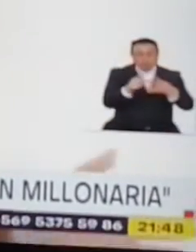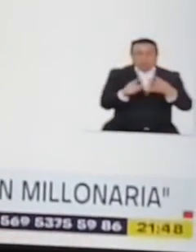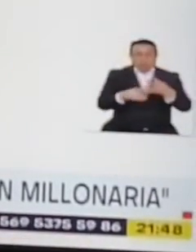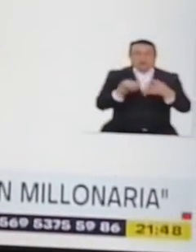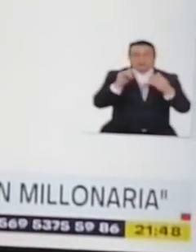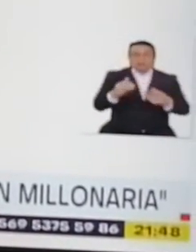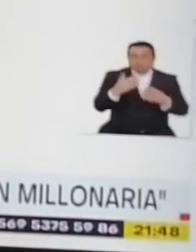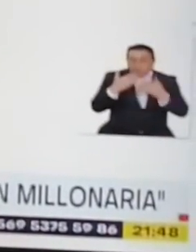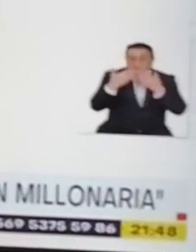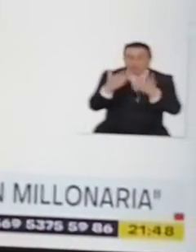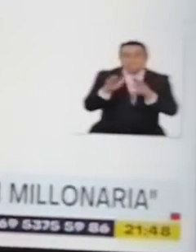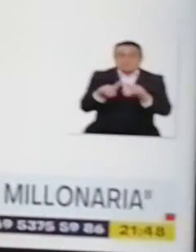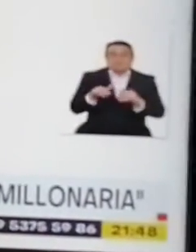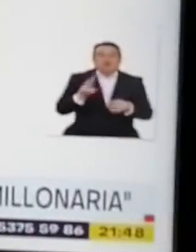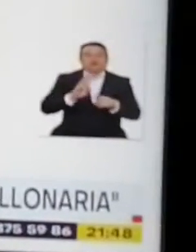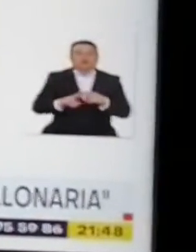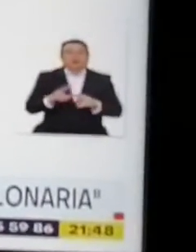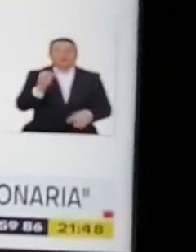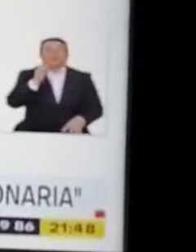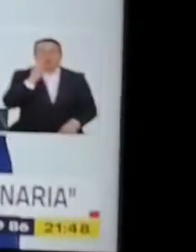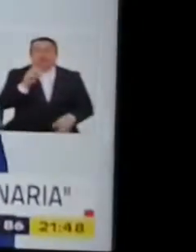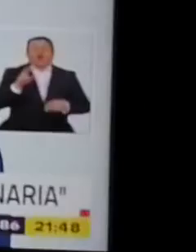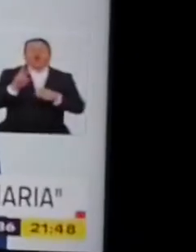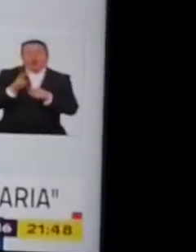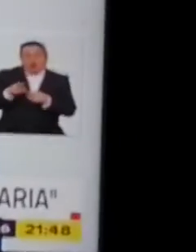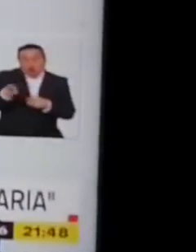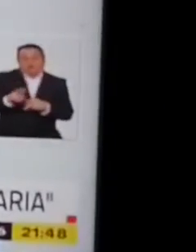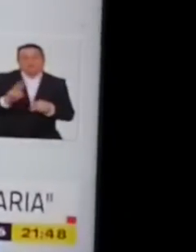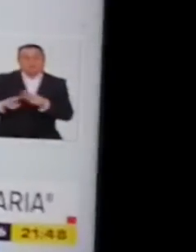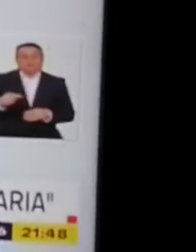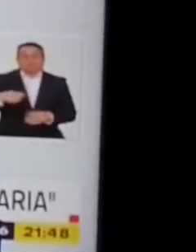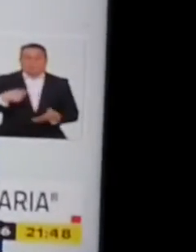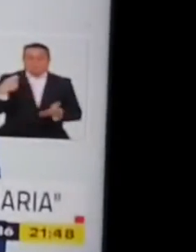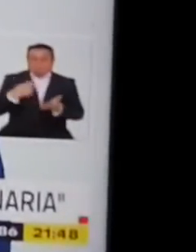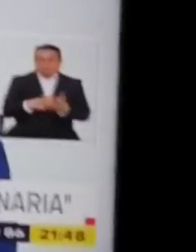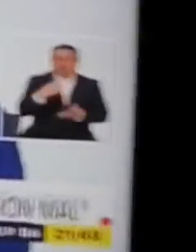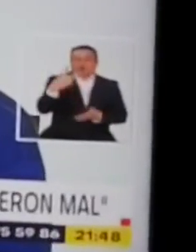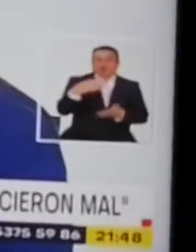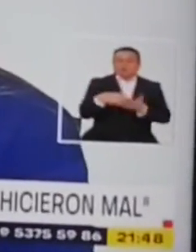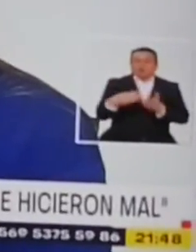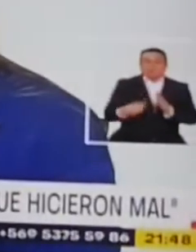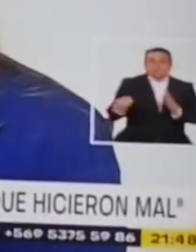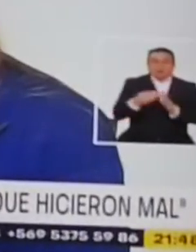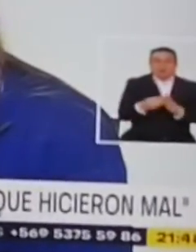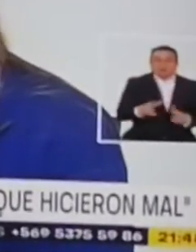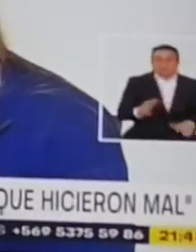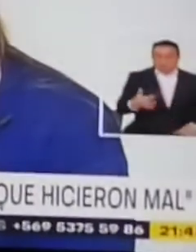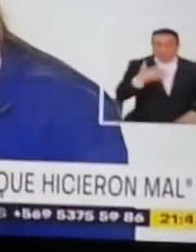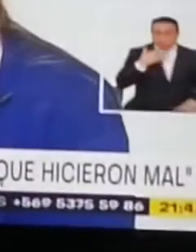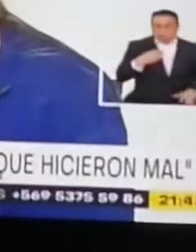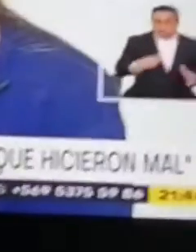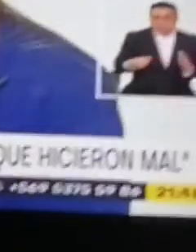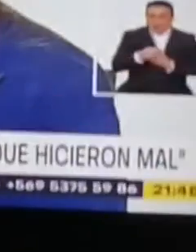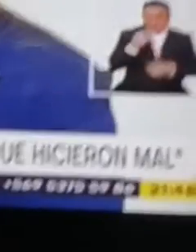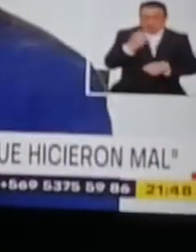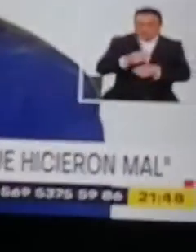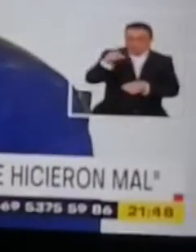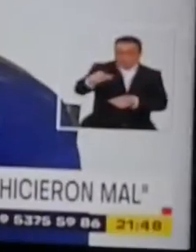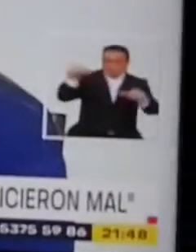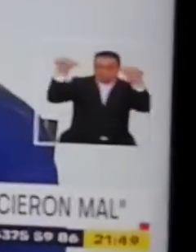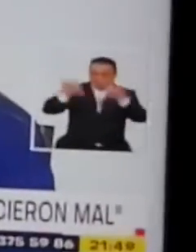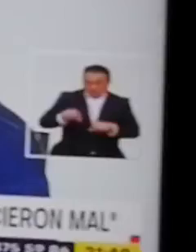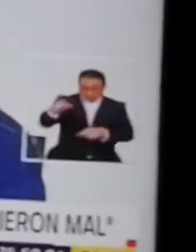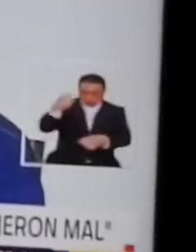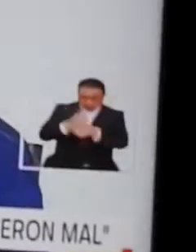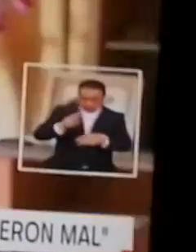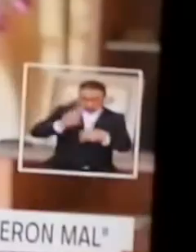siempre se les ofrece la misma solución. ¿Y cuál es? Un retoque. Me estaban cobrando $2,000,000. Yo dije que yo no voy a pagar algo que hicieron mal. O sea, me tienen